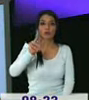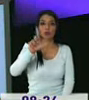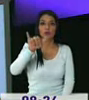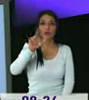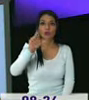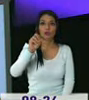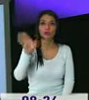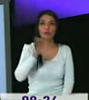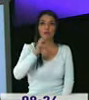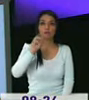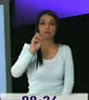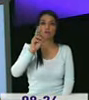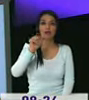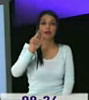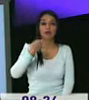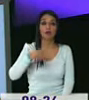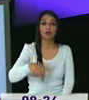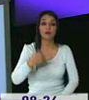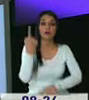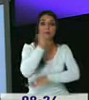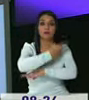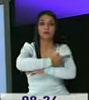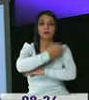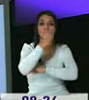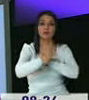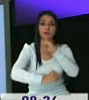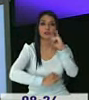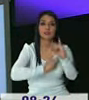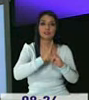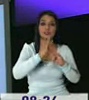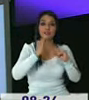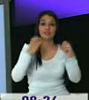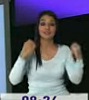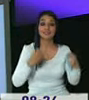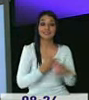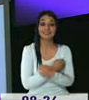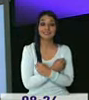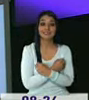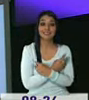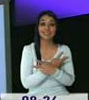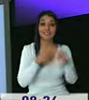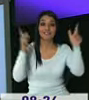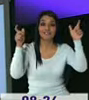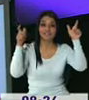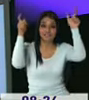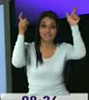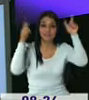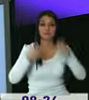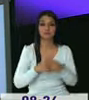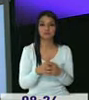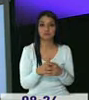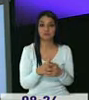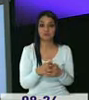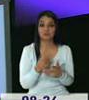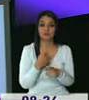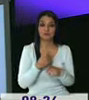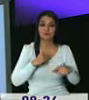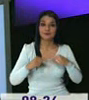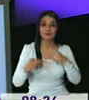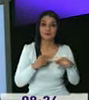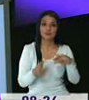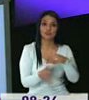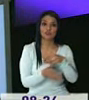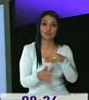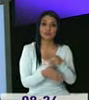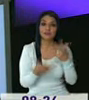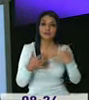nombre. Este es el Día Internacional del Chef, ¡qué maravilla! Así que la Asociación de los Jefes de Cocina están brindando, escuchen bien